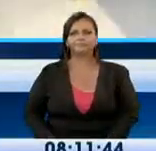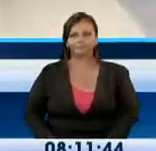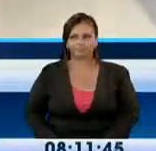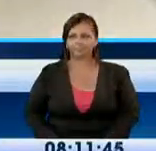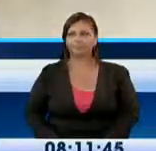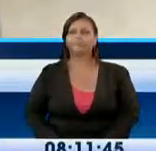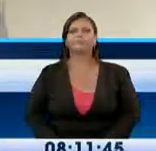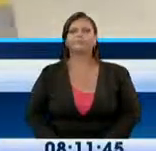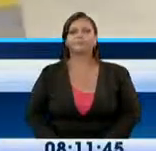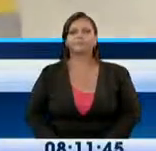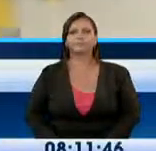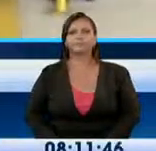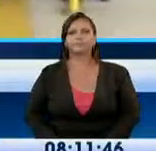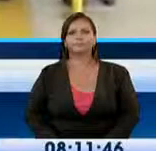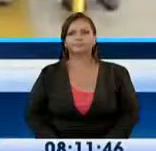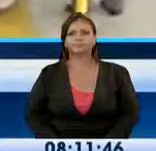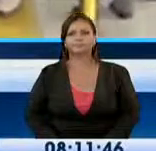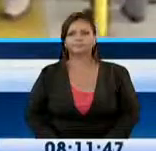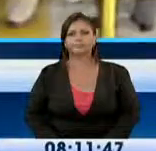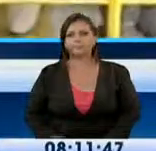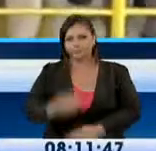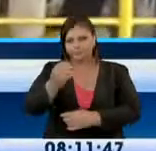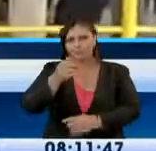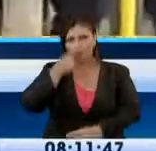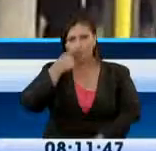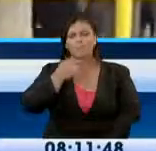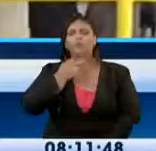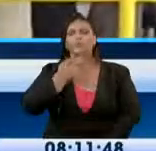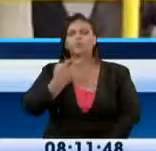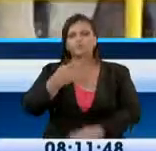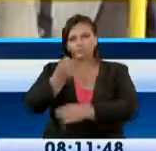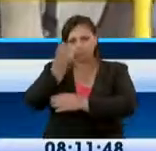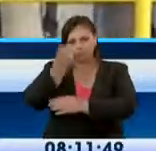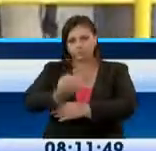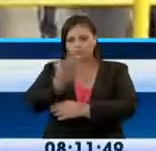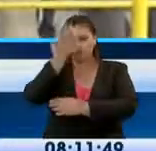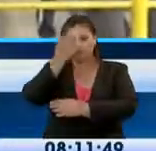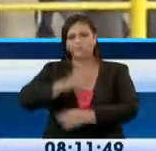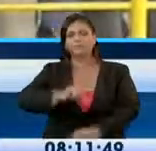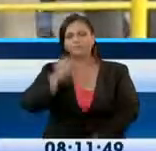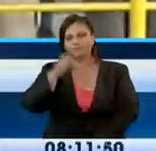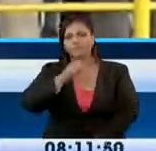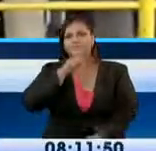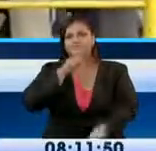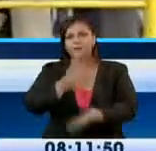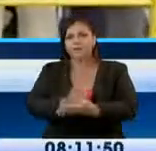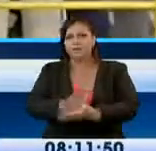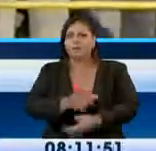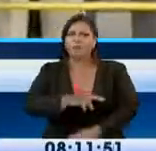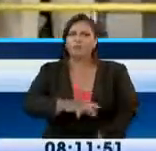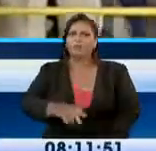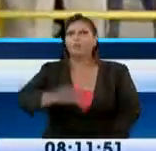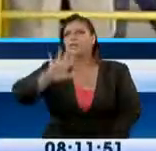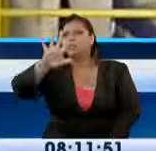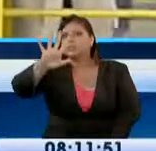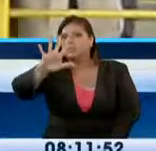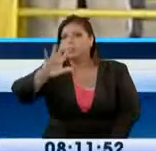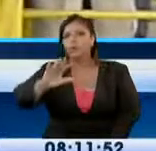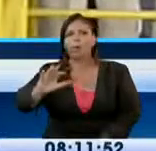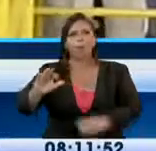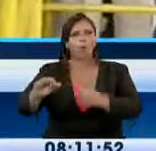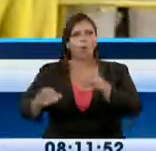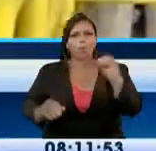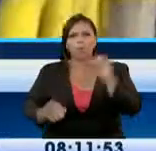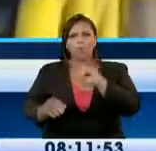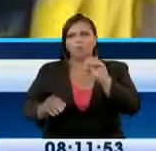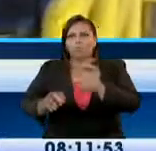ratificar lo que acaba de decir el usuario? Muy buenos días. ¿Cómo está mi niña? Sí, es verdad. Se suben entre 5, 6, 7. Y las mujeres,